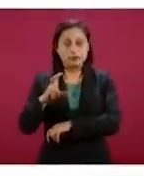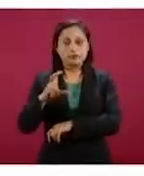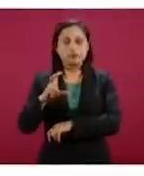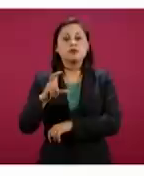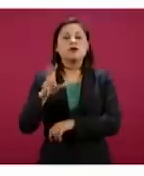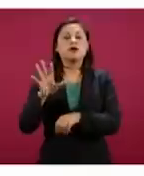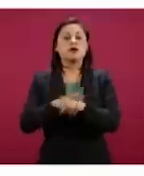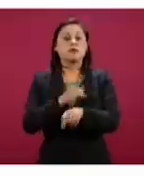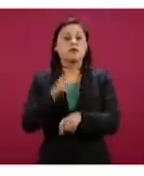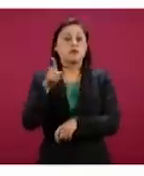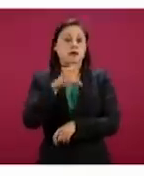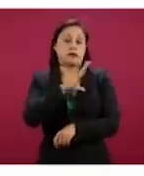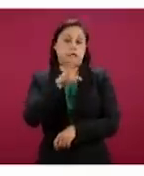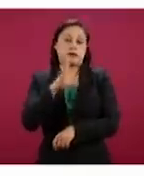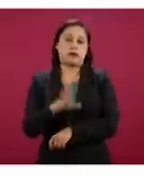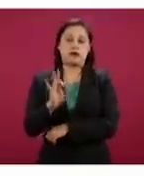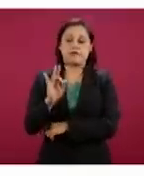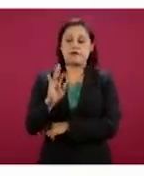Felipe Ángeles era